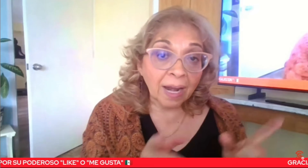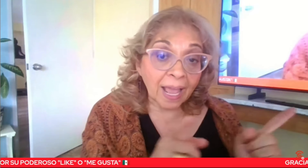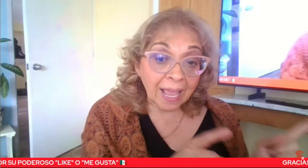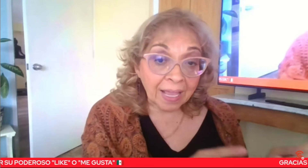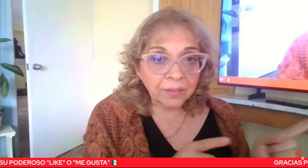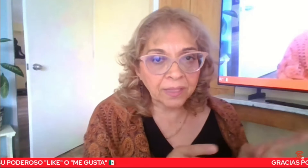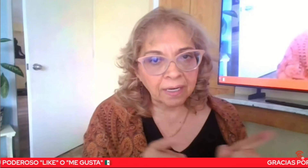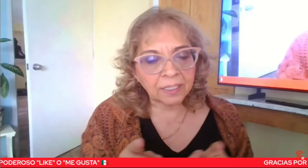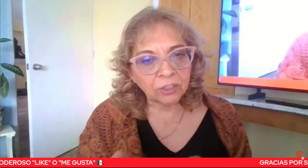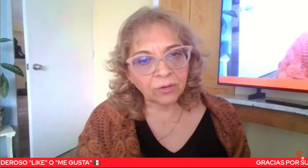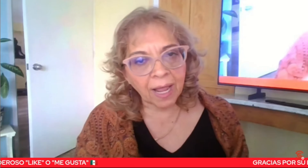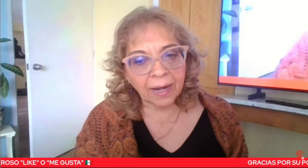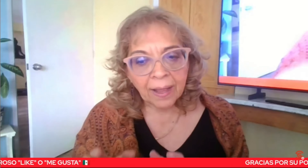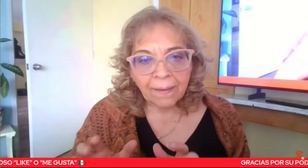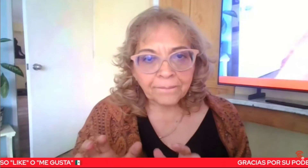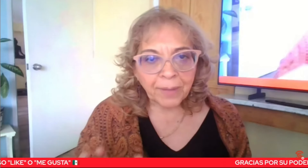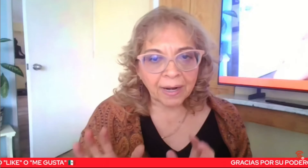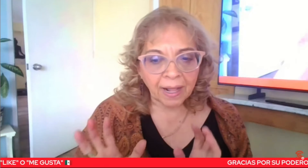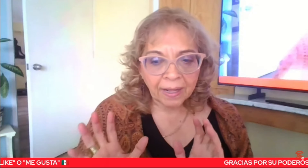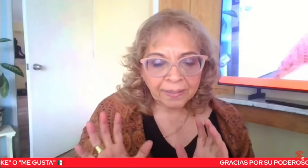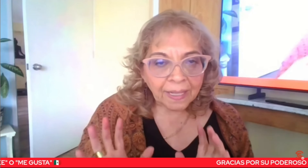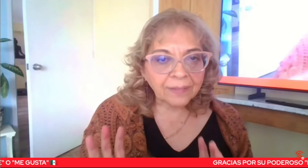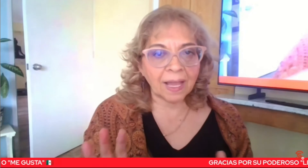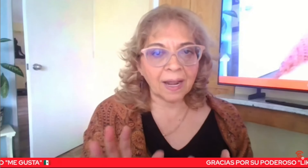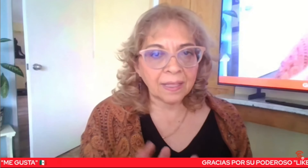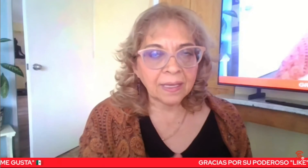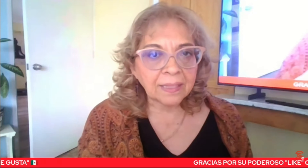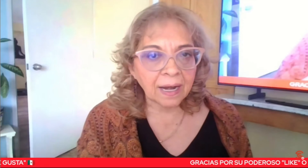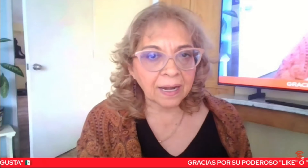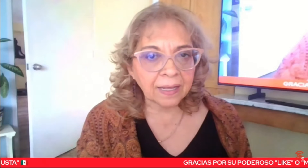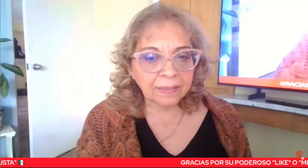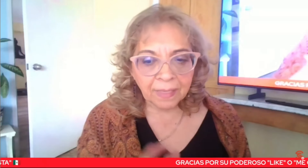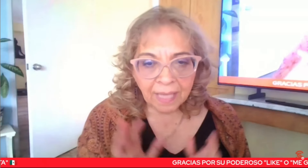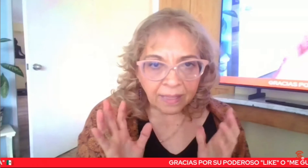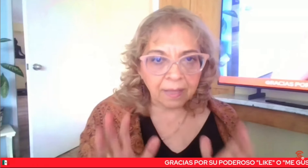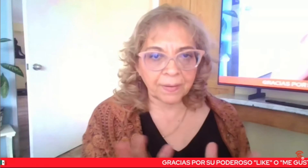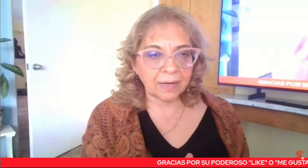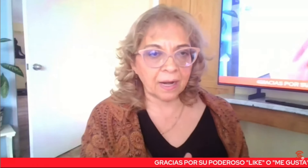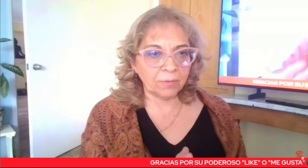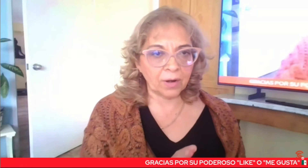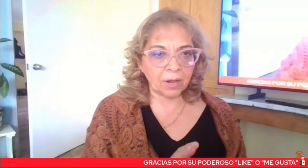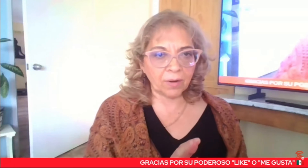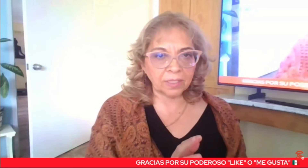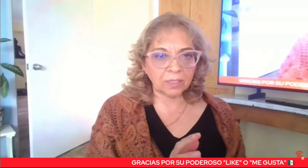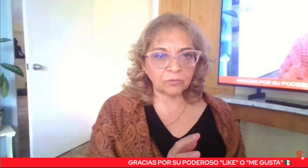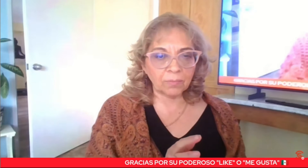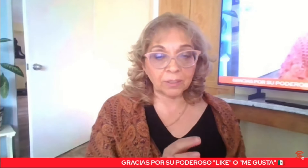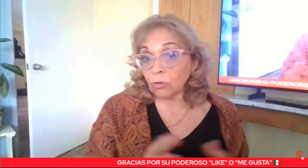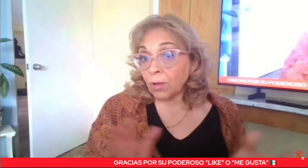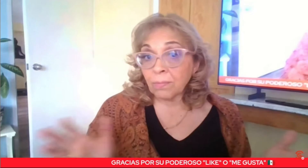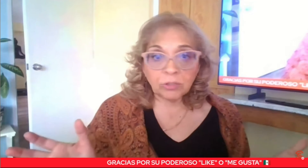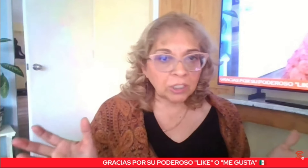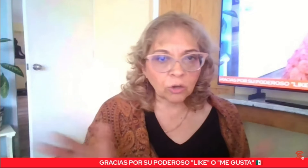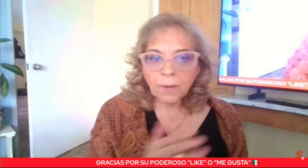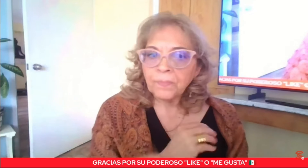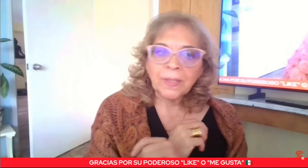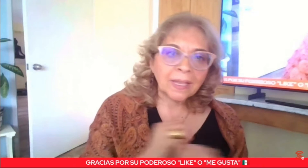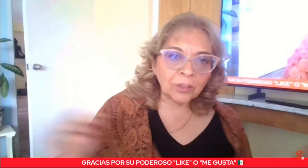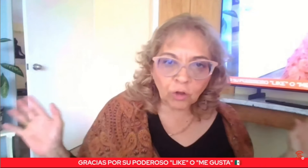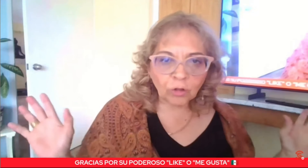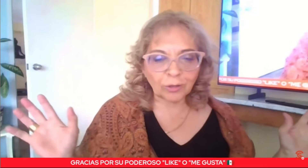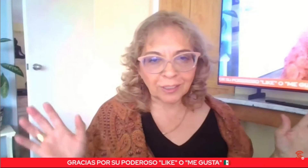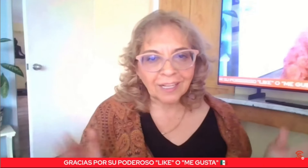nacional e internacional para tratar de quitarle legitimidad y de pegarle al gobierno de la Cuarta Transformación. Lo hemos dicho